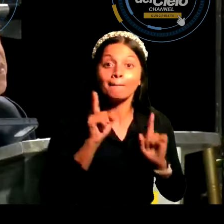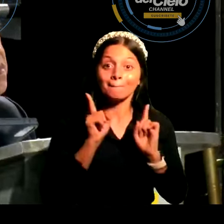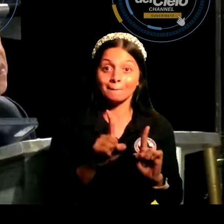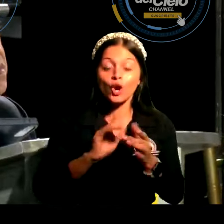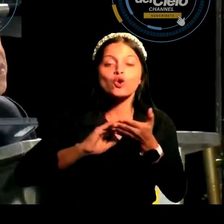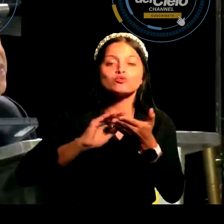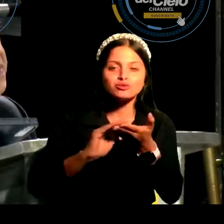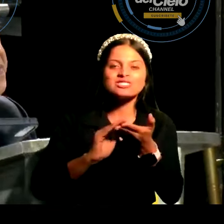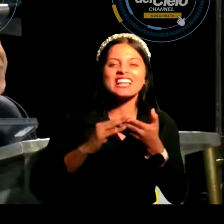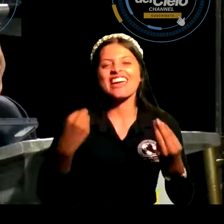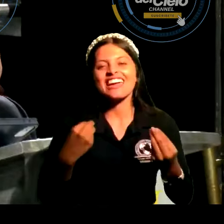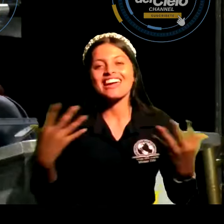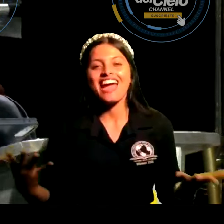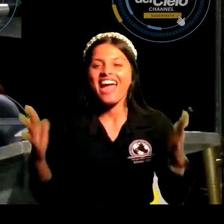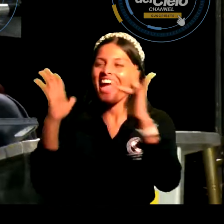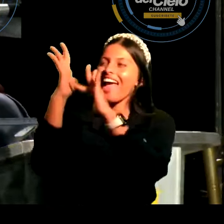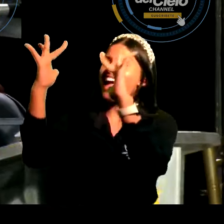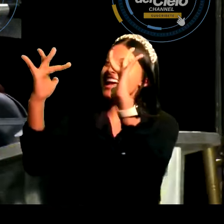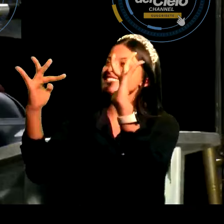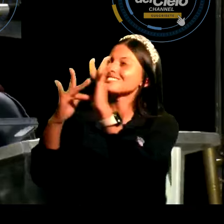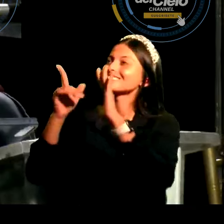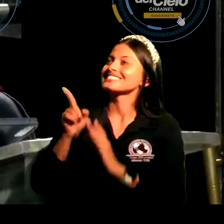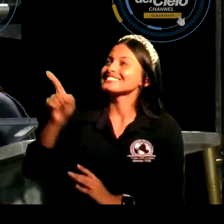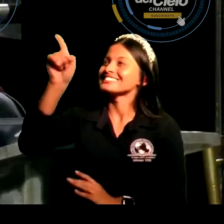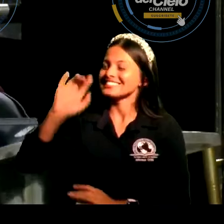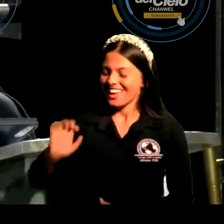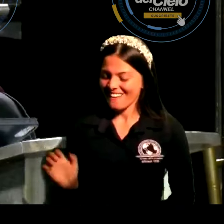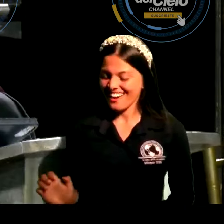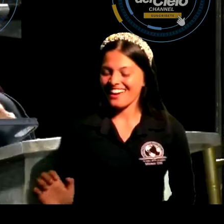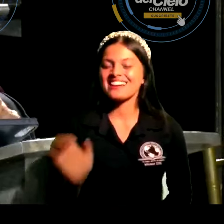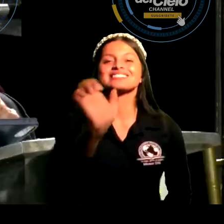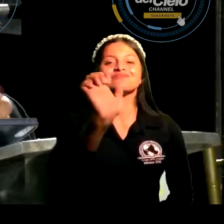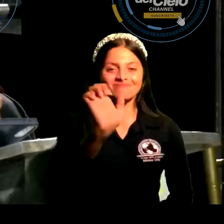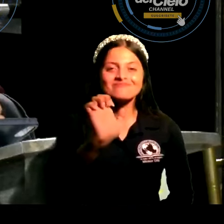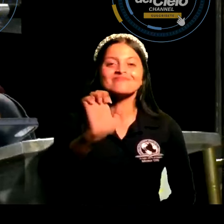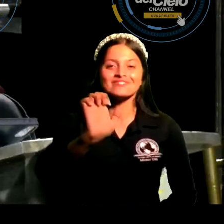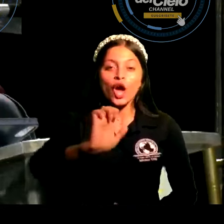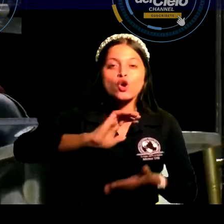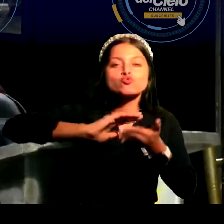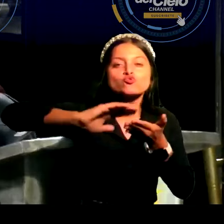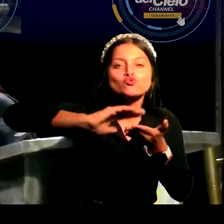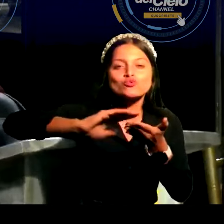de Jesucristo el Salvador. Aleluya.